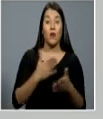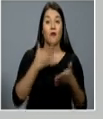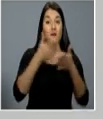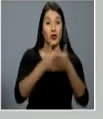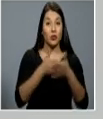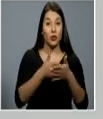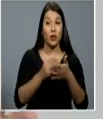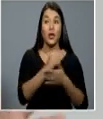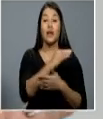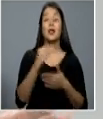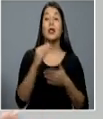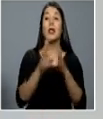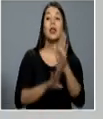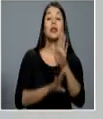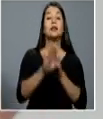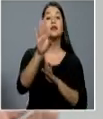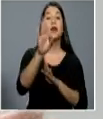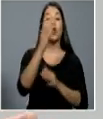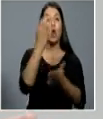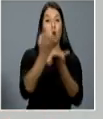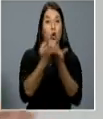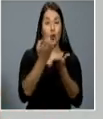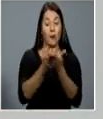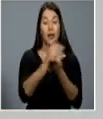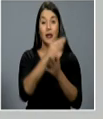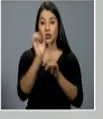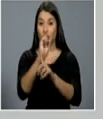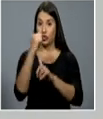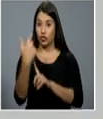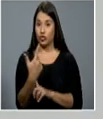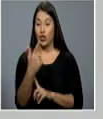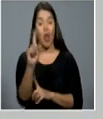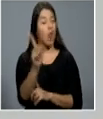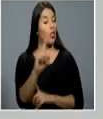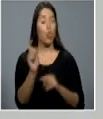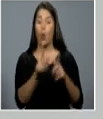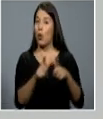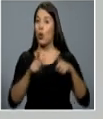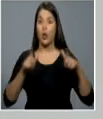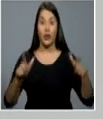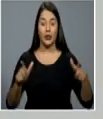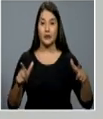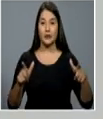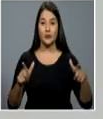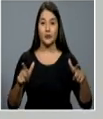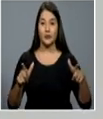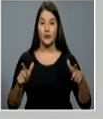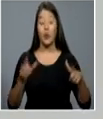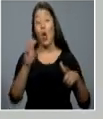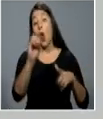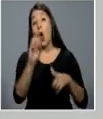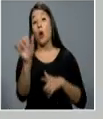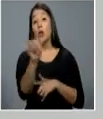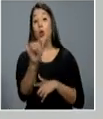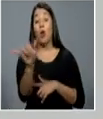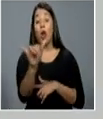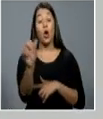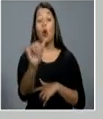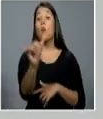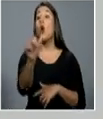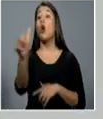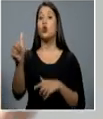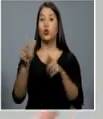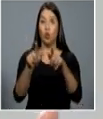donde los niveles de desarrollo económico y social no son tan grandes o iguales como en otras partes